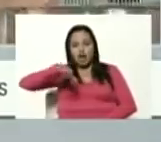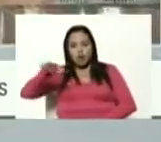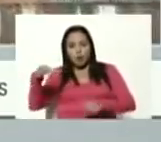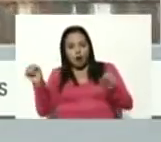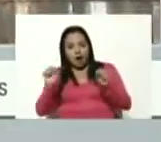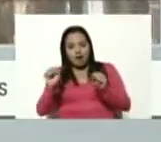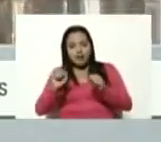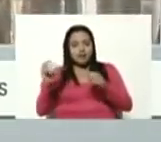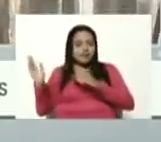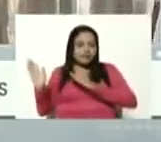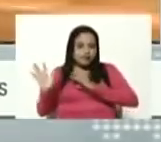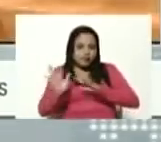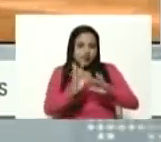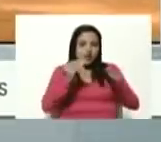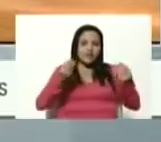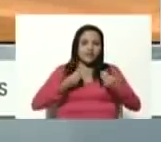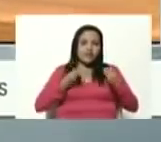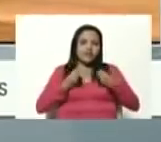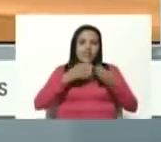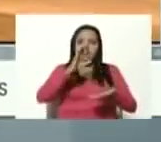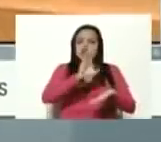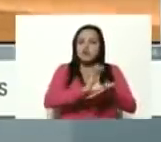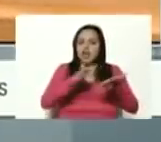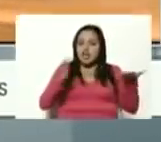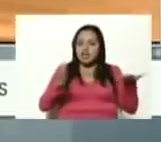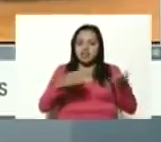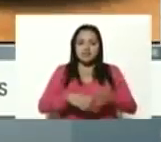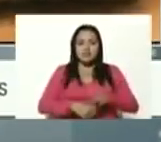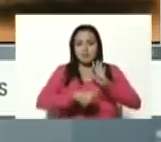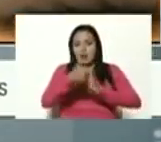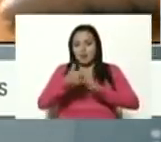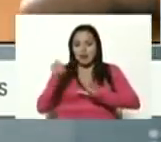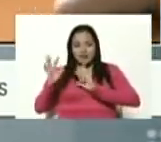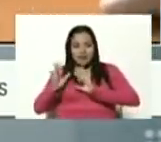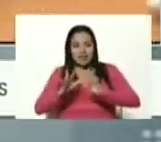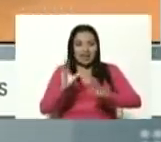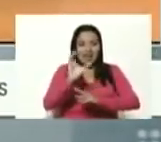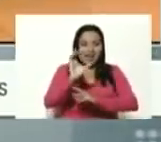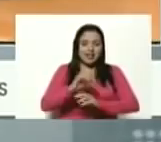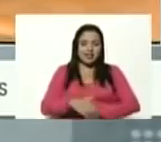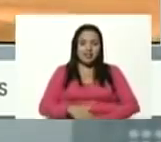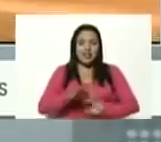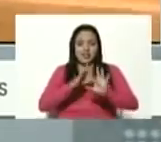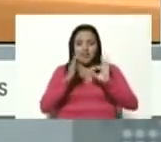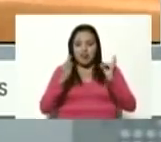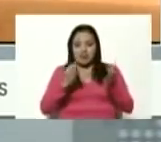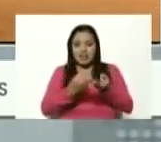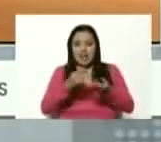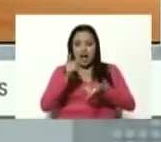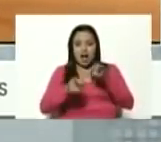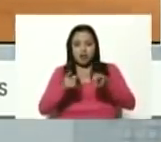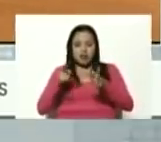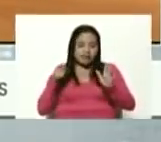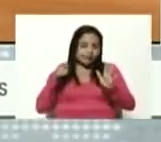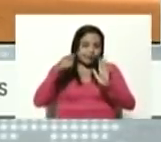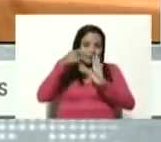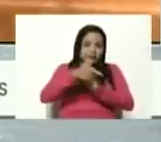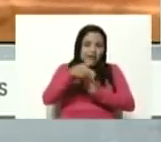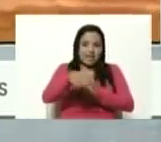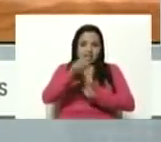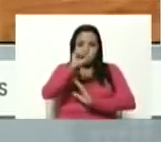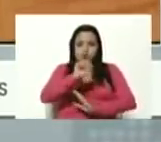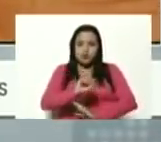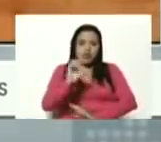a vivir en las grandes ciudades, principalmente en Caracas. Y esas familias, parte de esas familias llegaron a ir al sur de